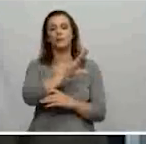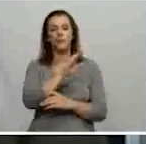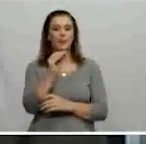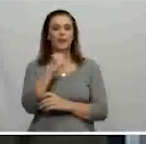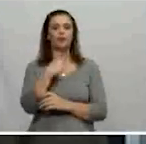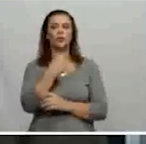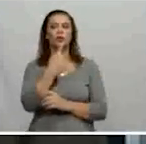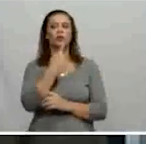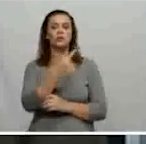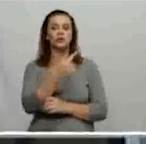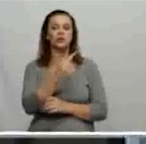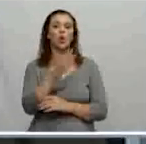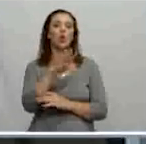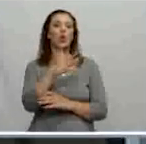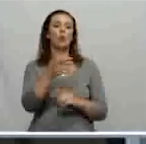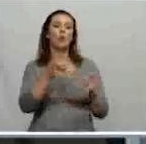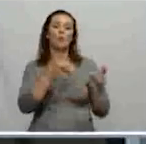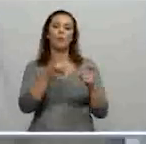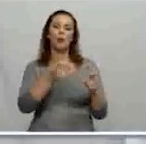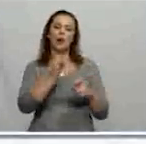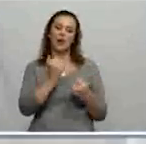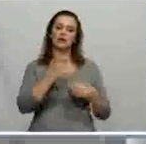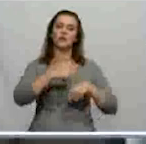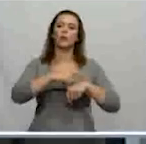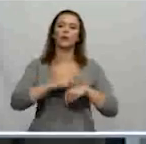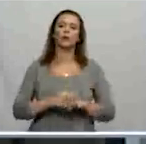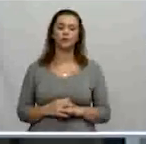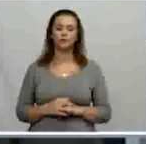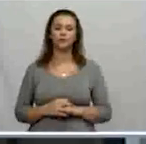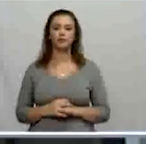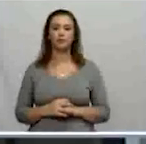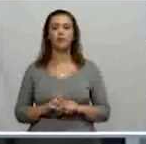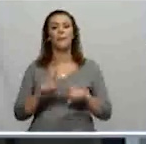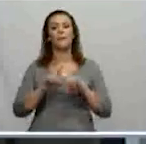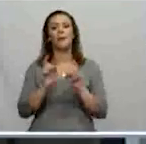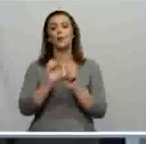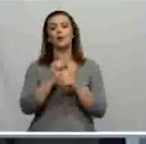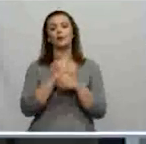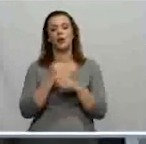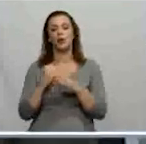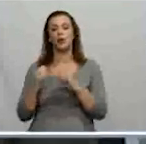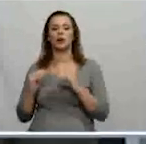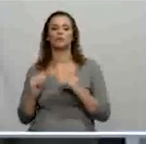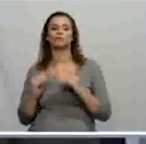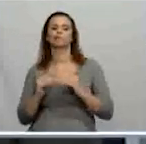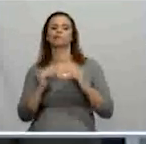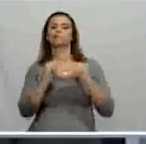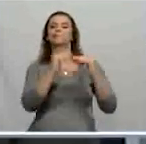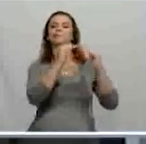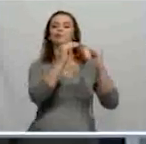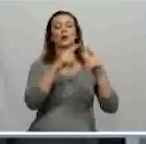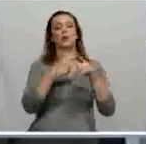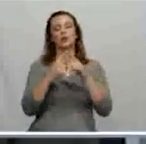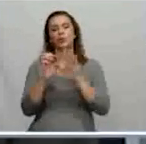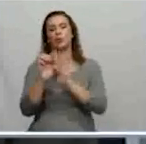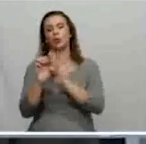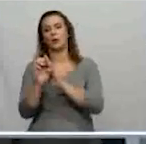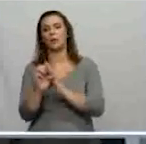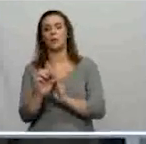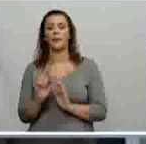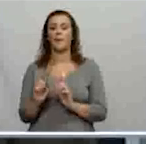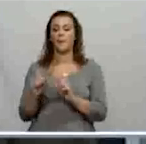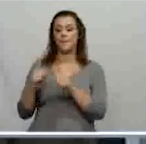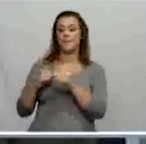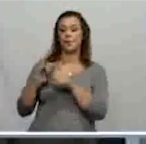decir cómo lo han manejado en este momento. Pero lo hicieron escalonado. Y entonces, por ejemplo,